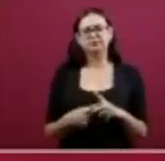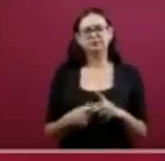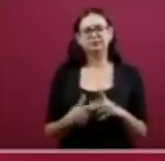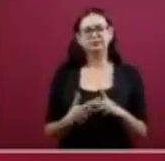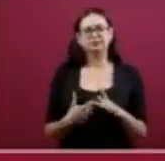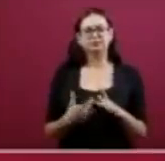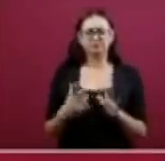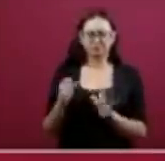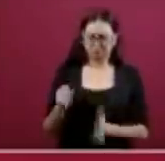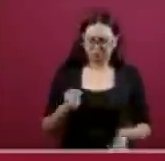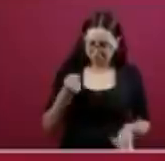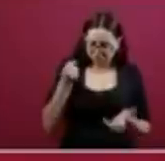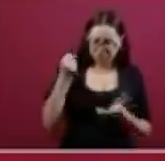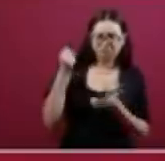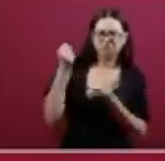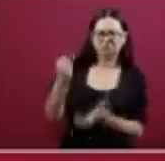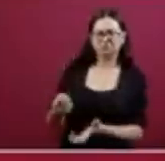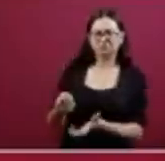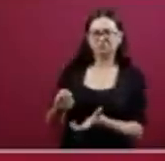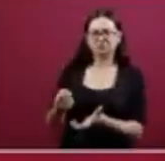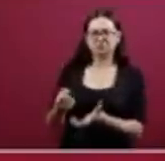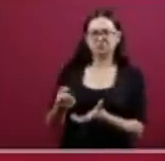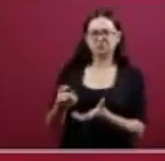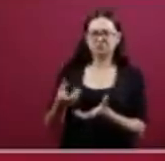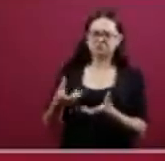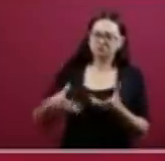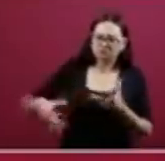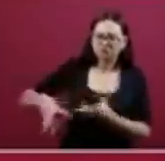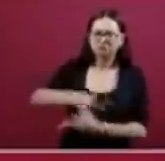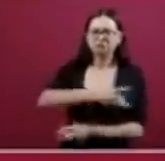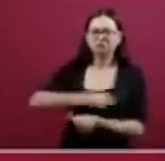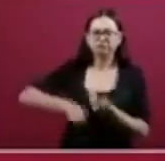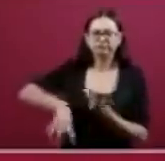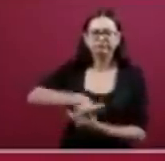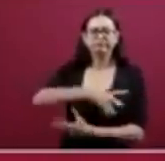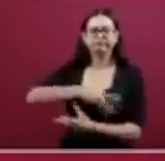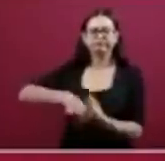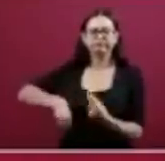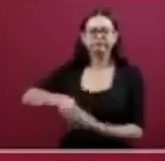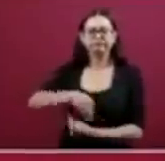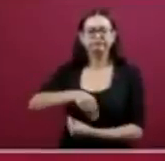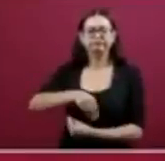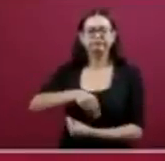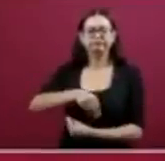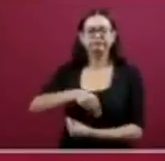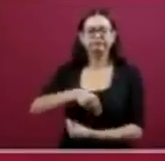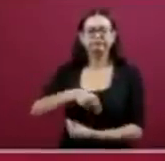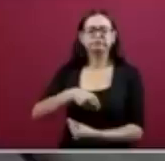una inversión, porque va a ser revolvente, pero